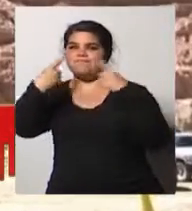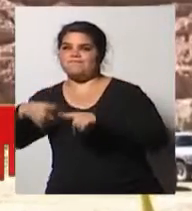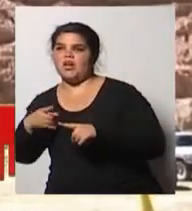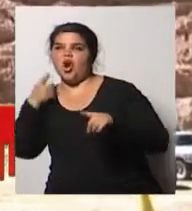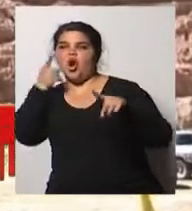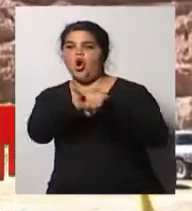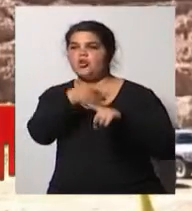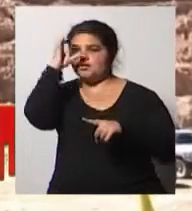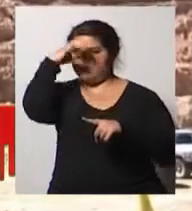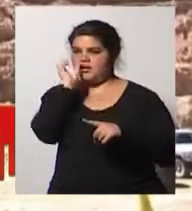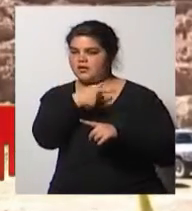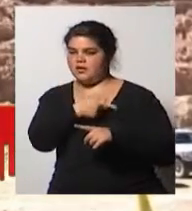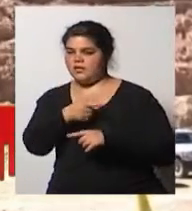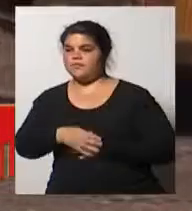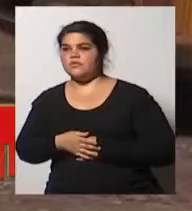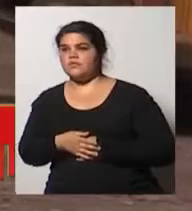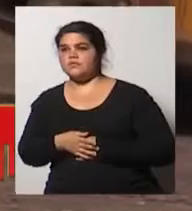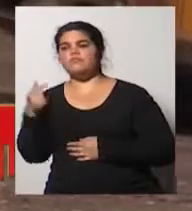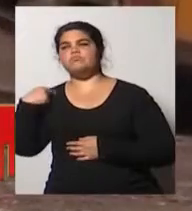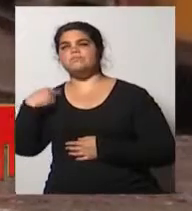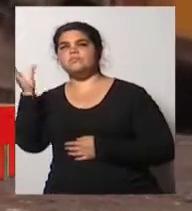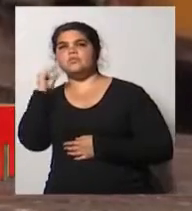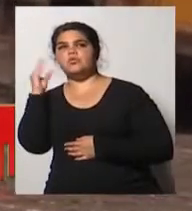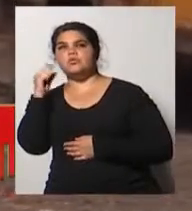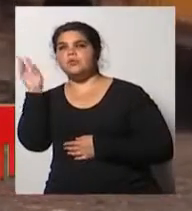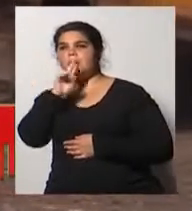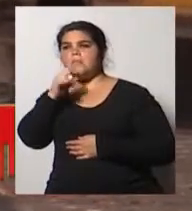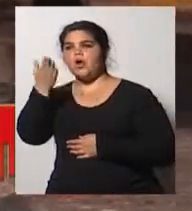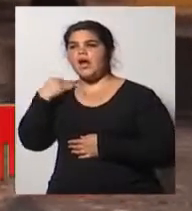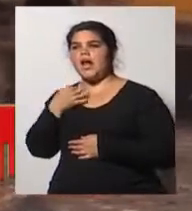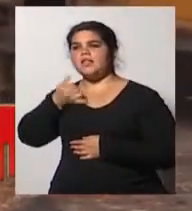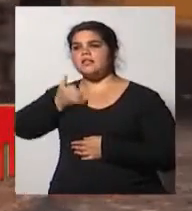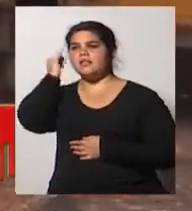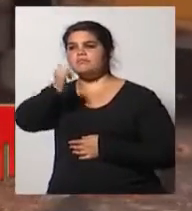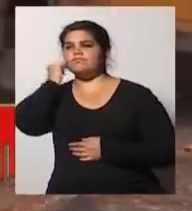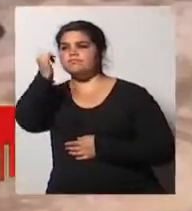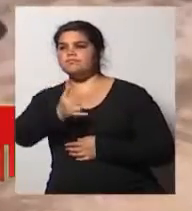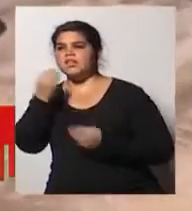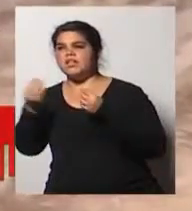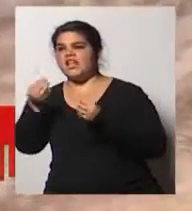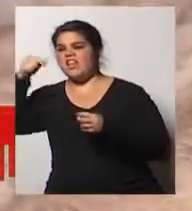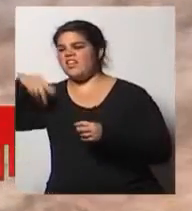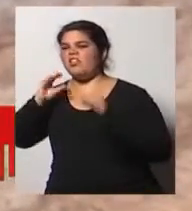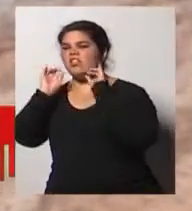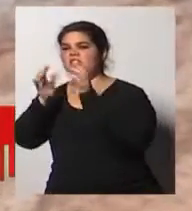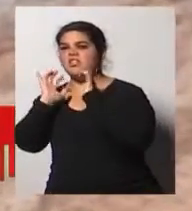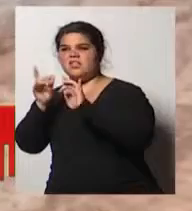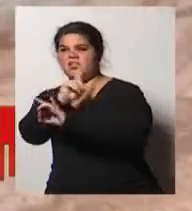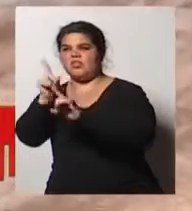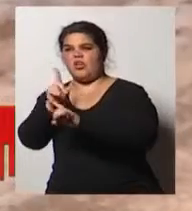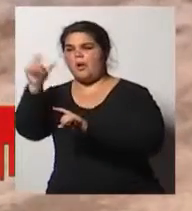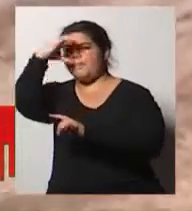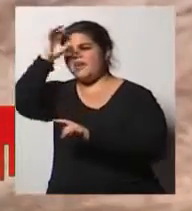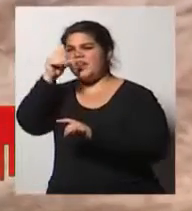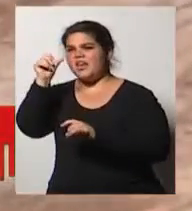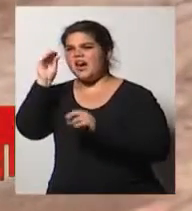pero lo que está acá en discusión, yo escuchaba a la participante que hablaba primero, esto no está en discusión acá si la minería contamina, si la